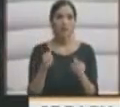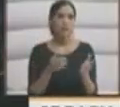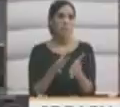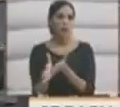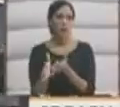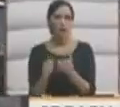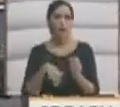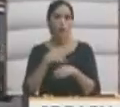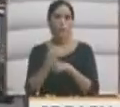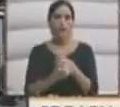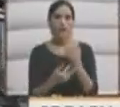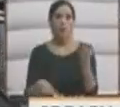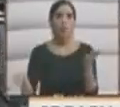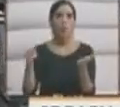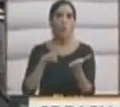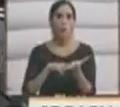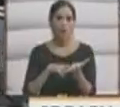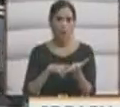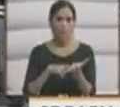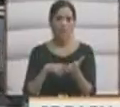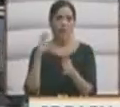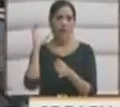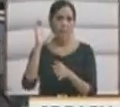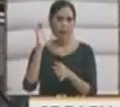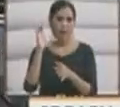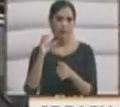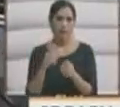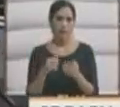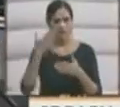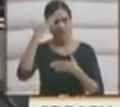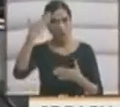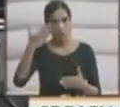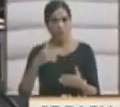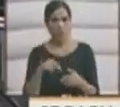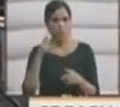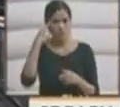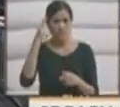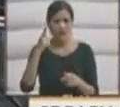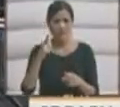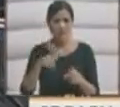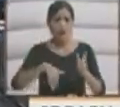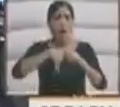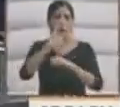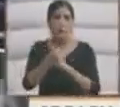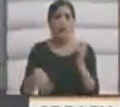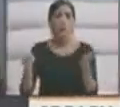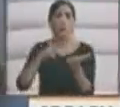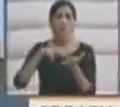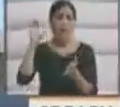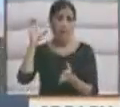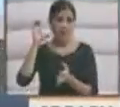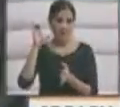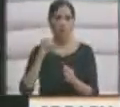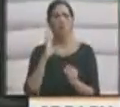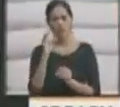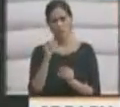Vuelve a la Patria? Y nos envía saludos. ¿Usted sabe qué es el plan Vuelve a la Patria? Vamos a hablar de